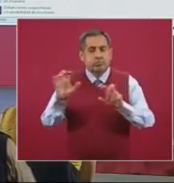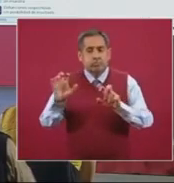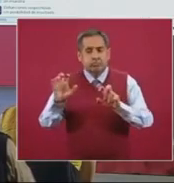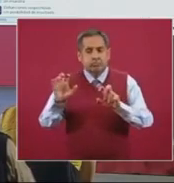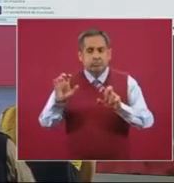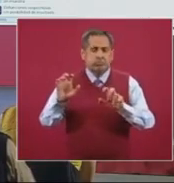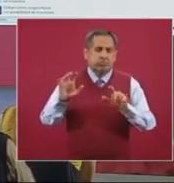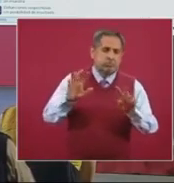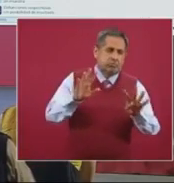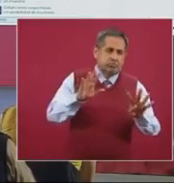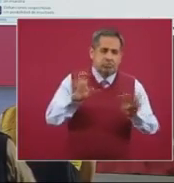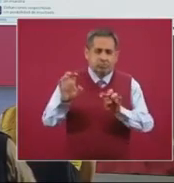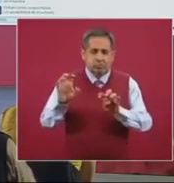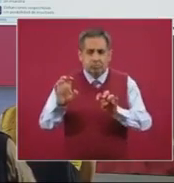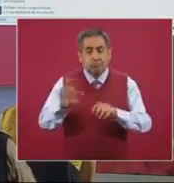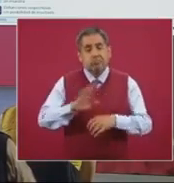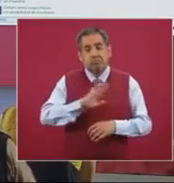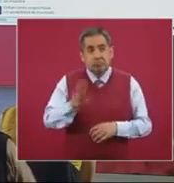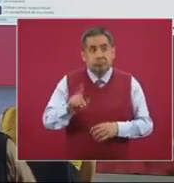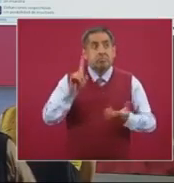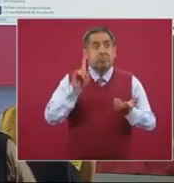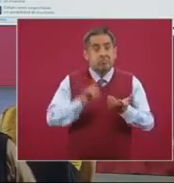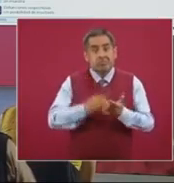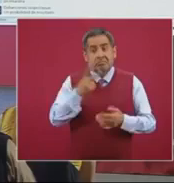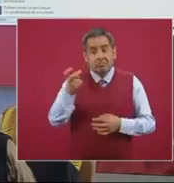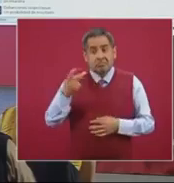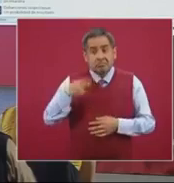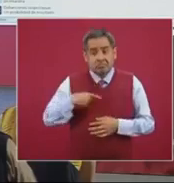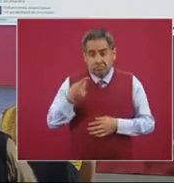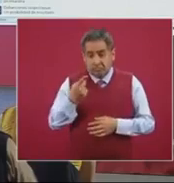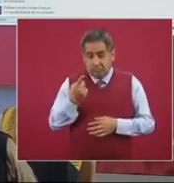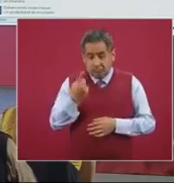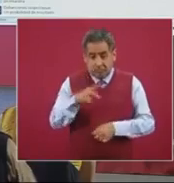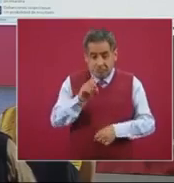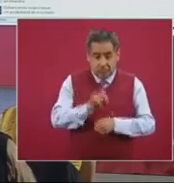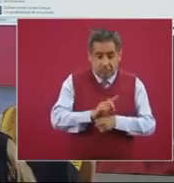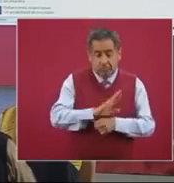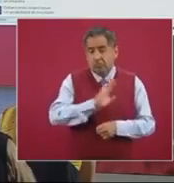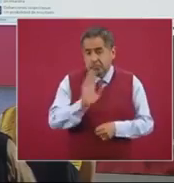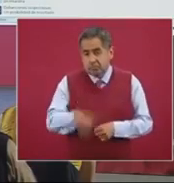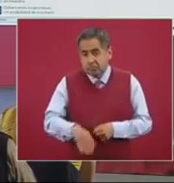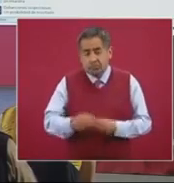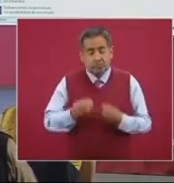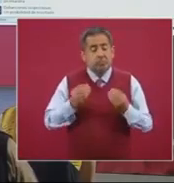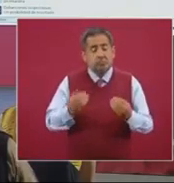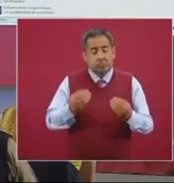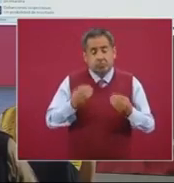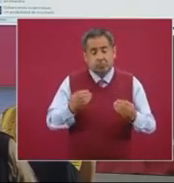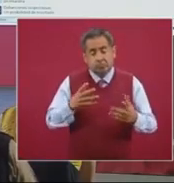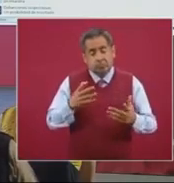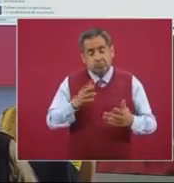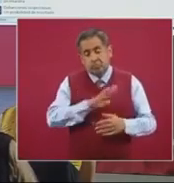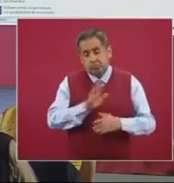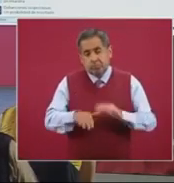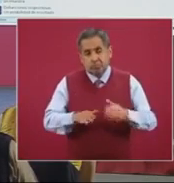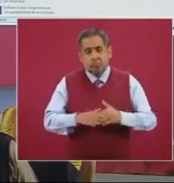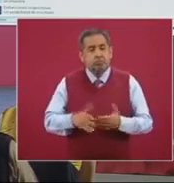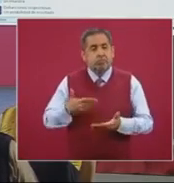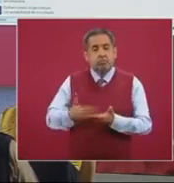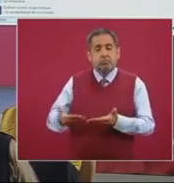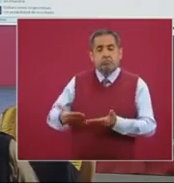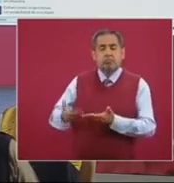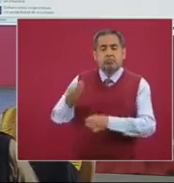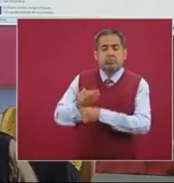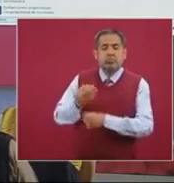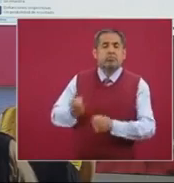800, 900, llegamos a tener 1,200 en algunos días, los más intensos del verano. Y ahorita estamos teniendo